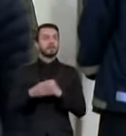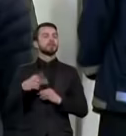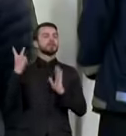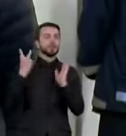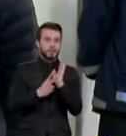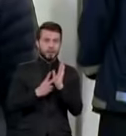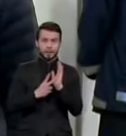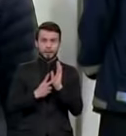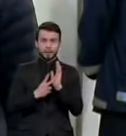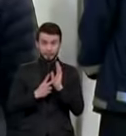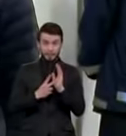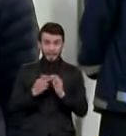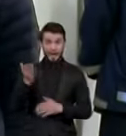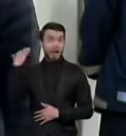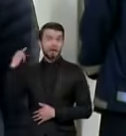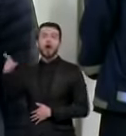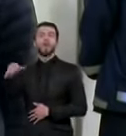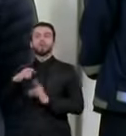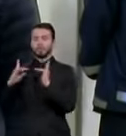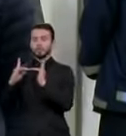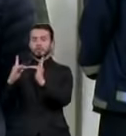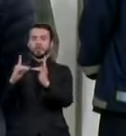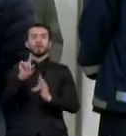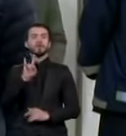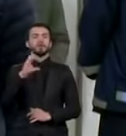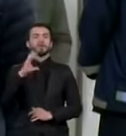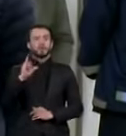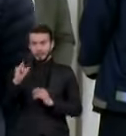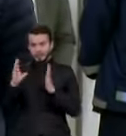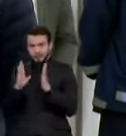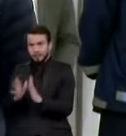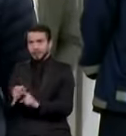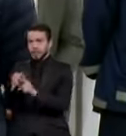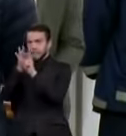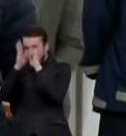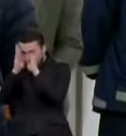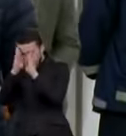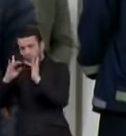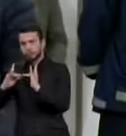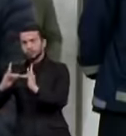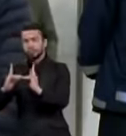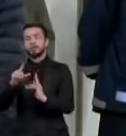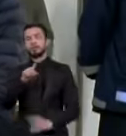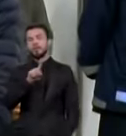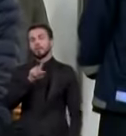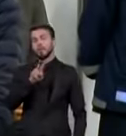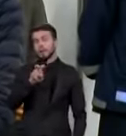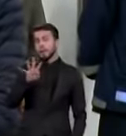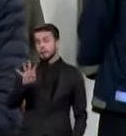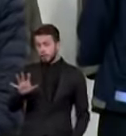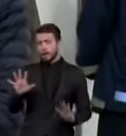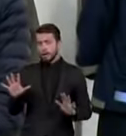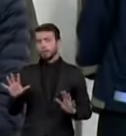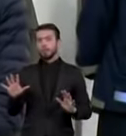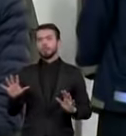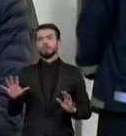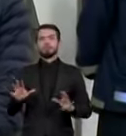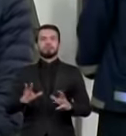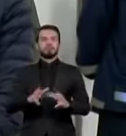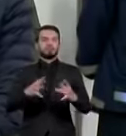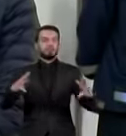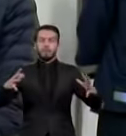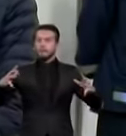de 179 a 739 en UCI y de 2.600 a casi 5.000 en atención